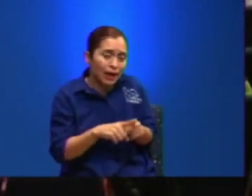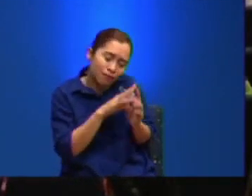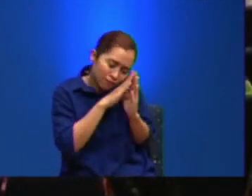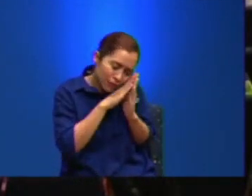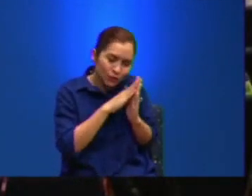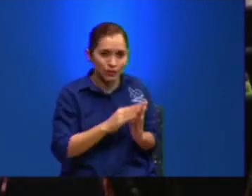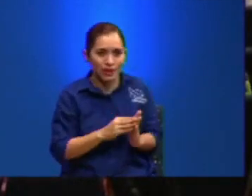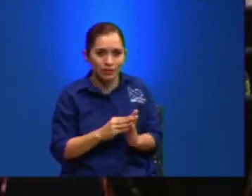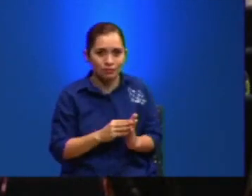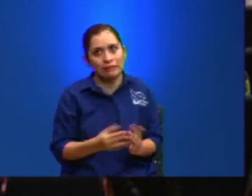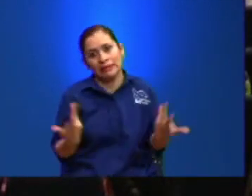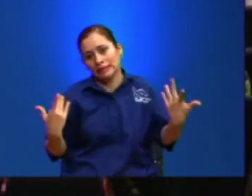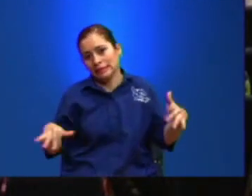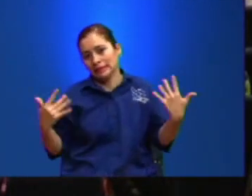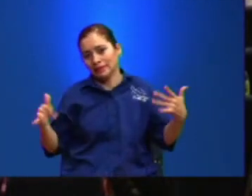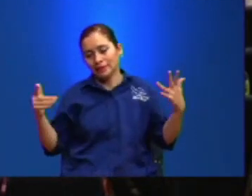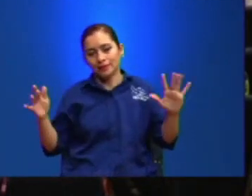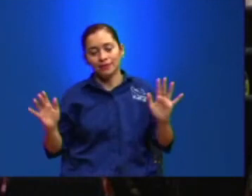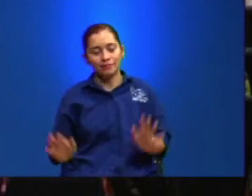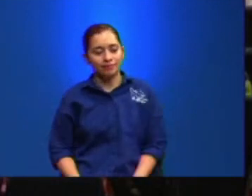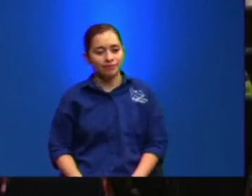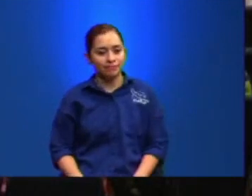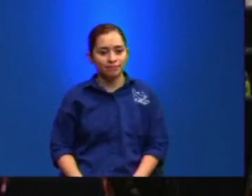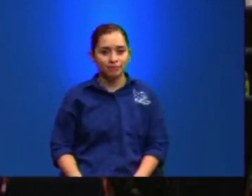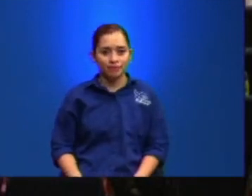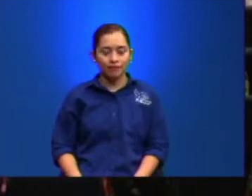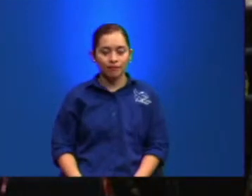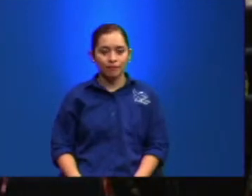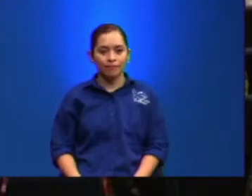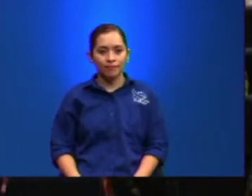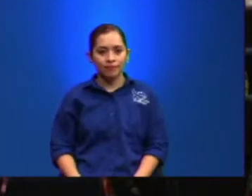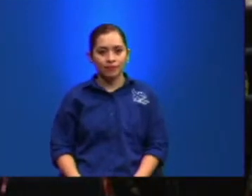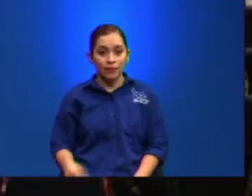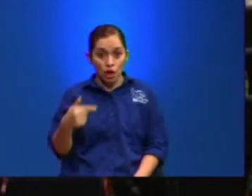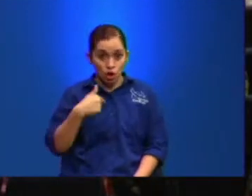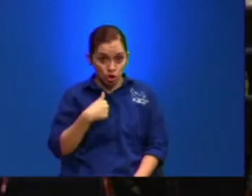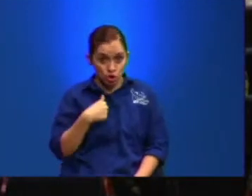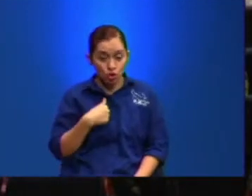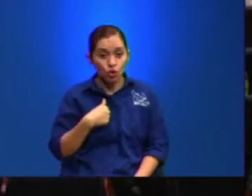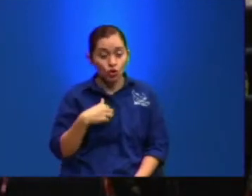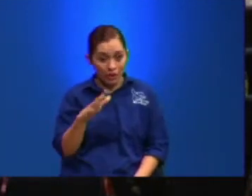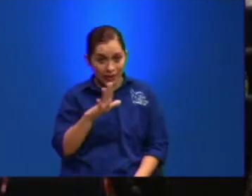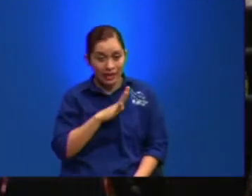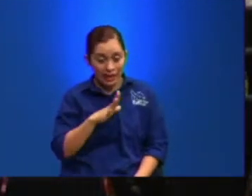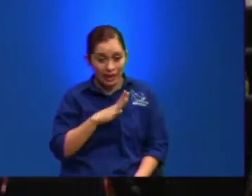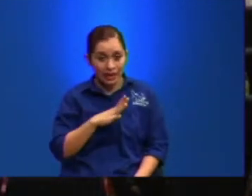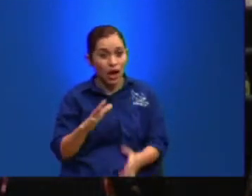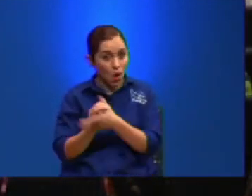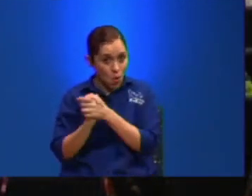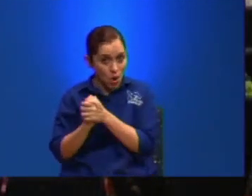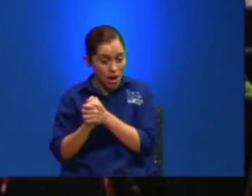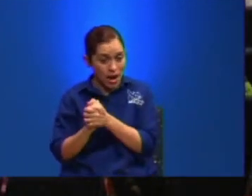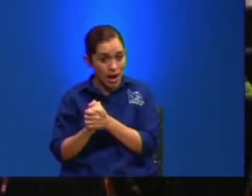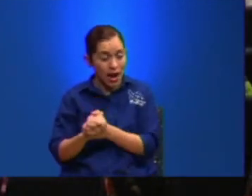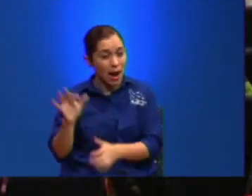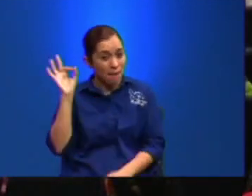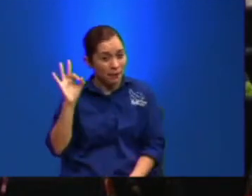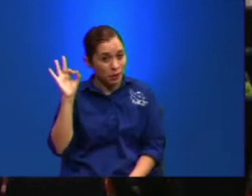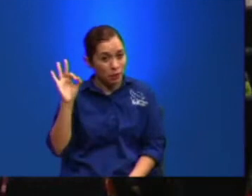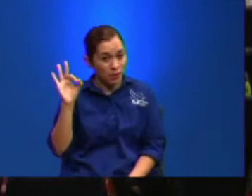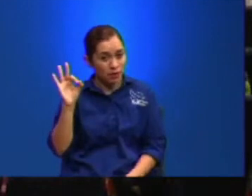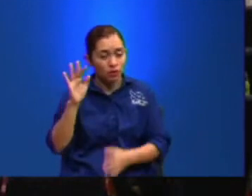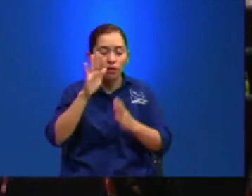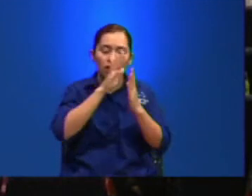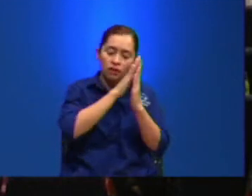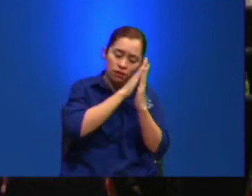pastor que se dormía cuando iba manejando en esas grandes carreteras pero ya lo teníamos controlados